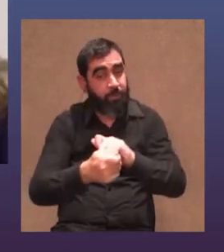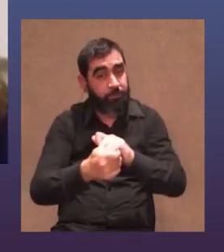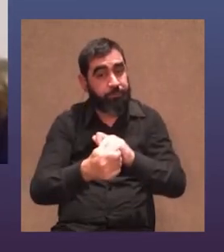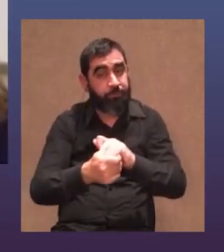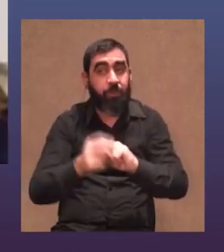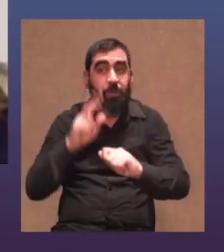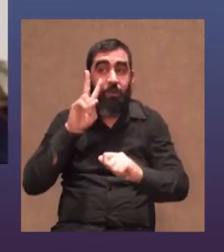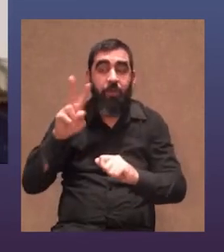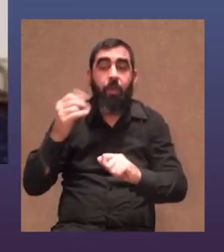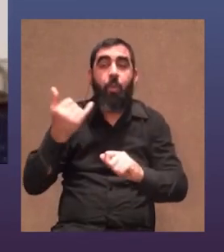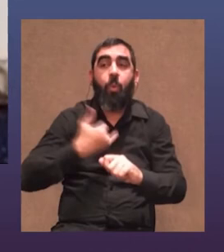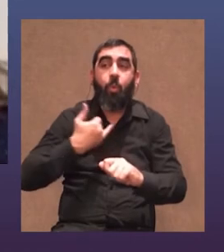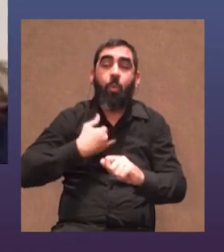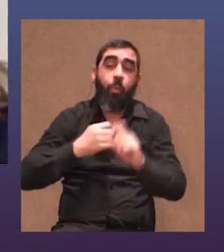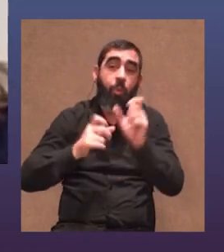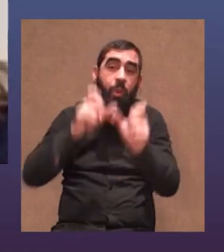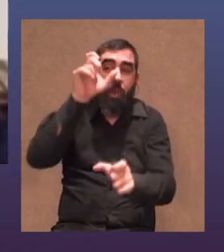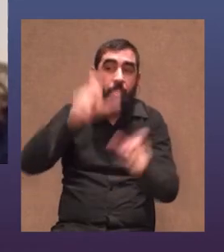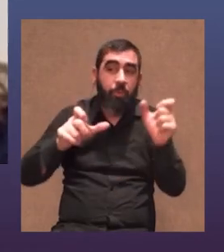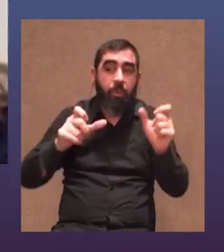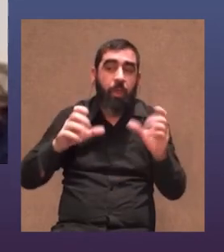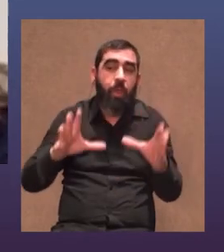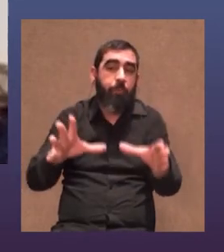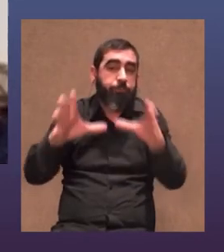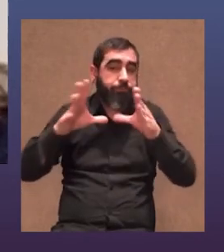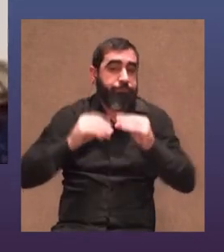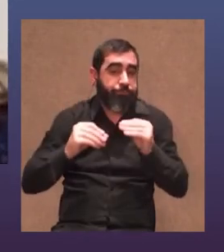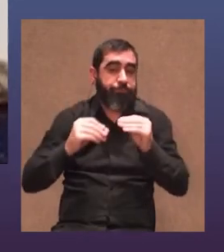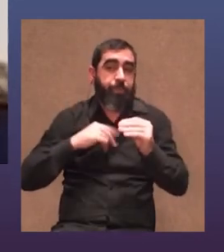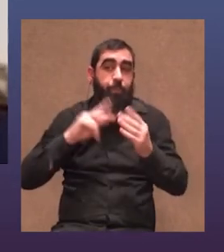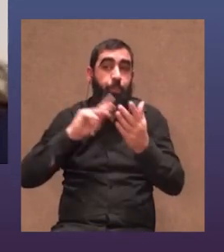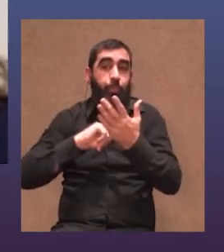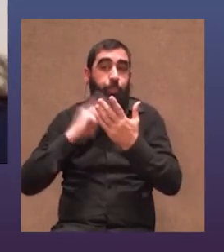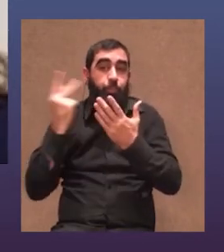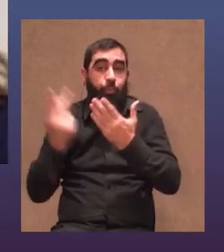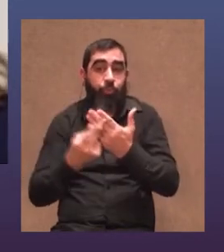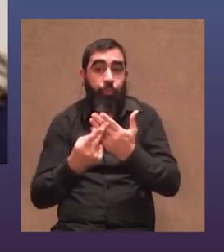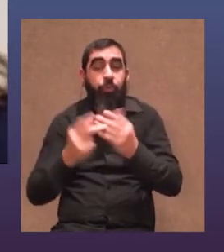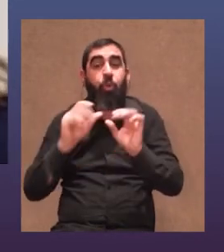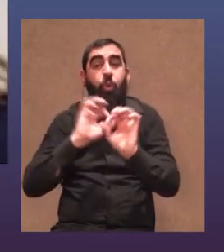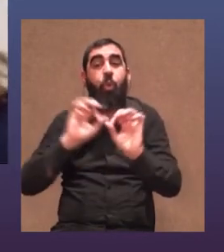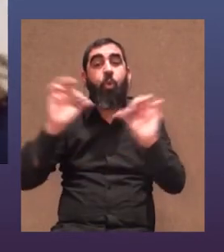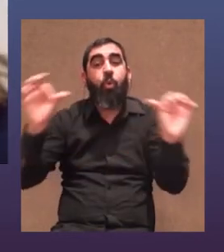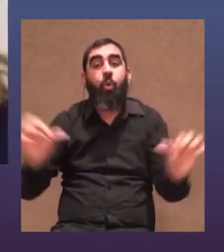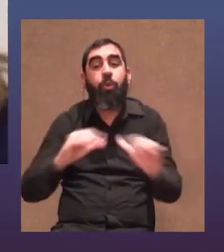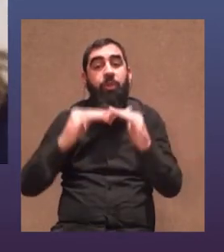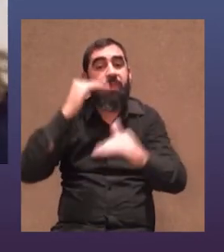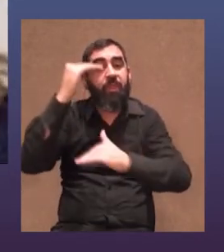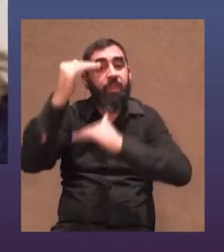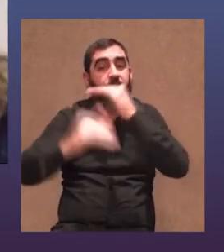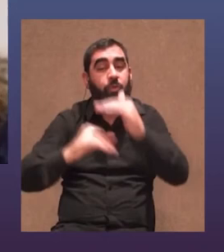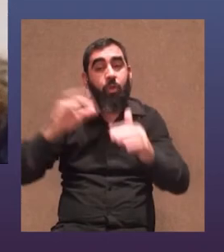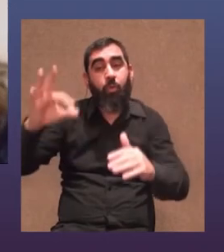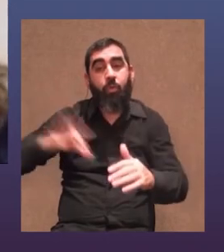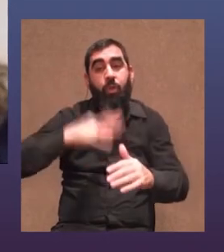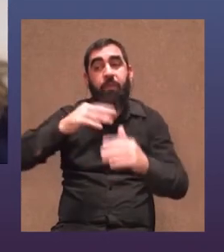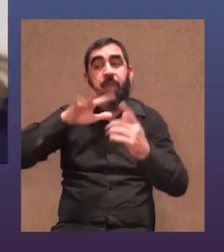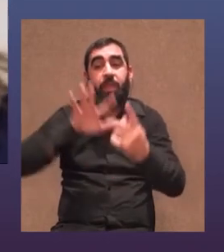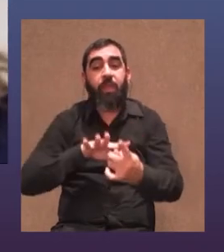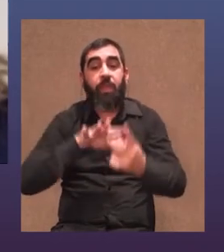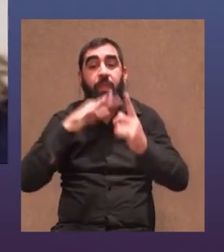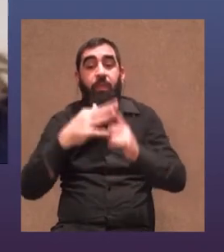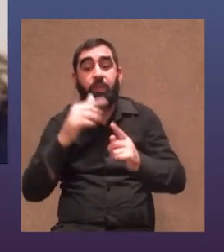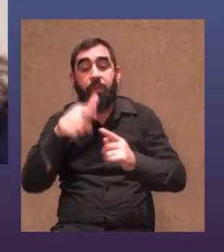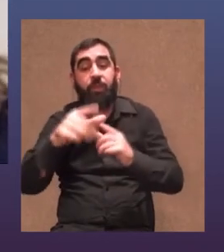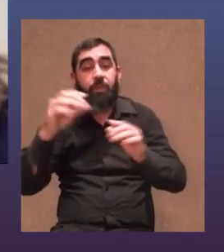de ver cómo la gente toma como propio, por ejemplo, el proyecto o desarrolla una vida en torno a esta posibilidad que se